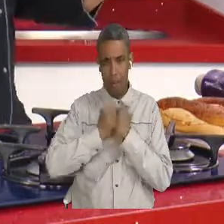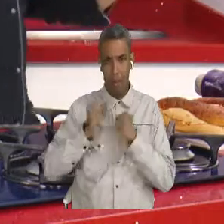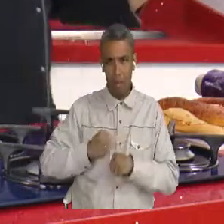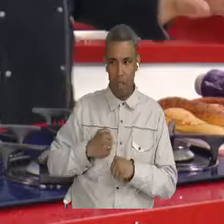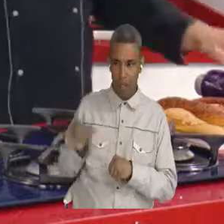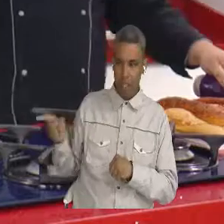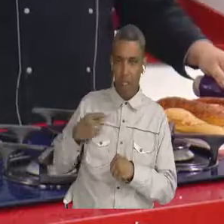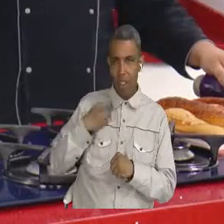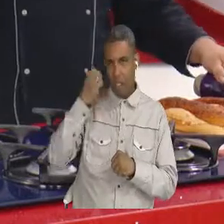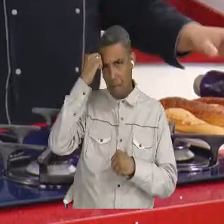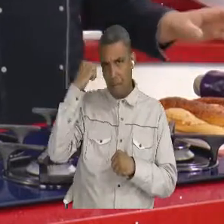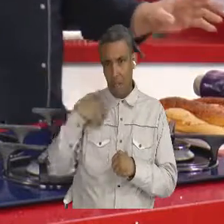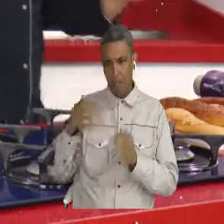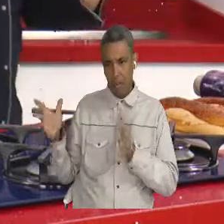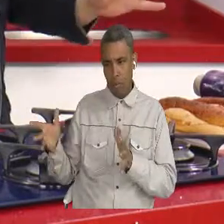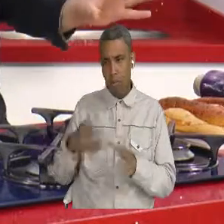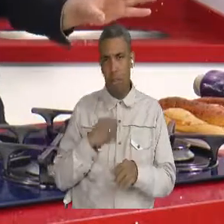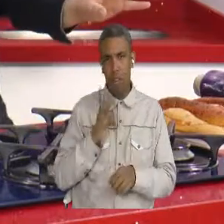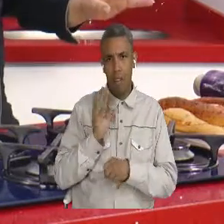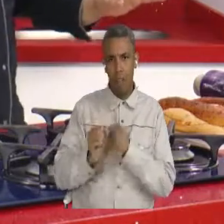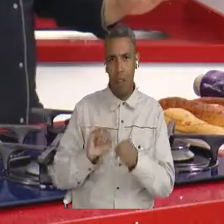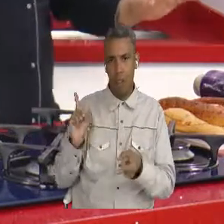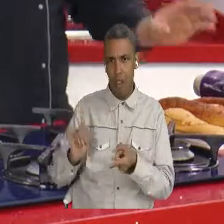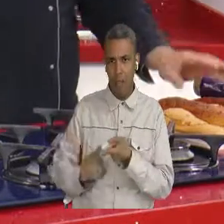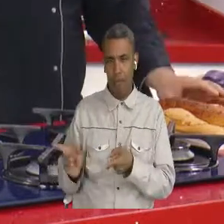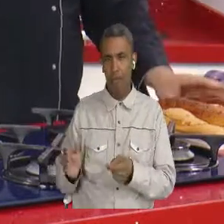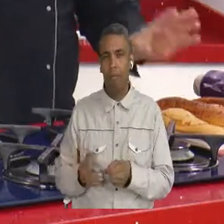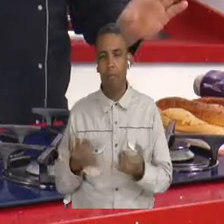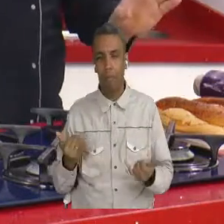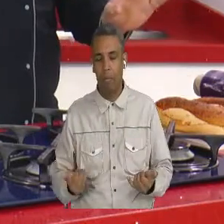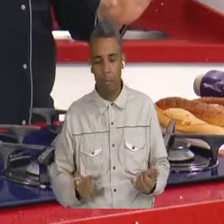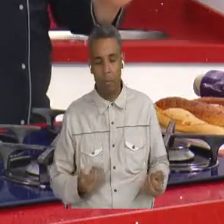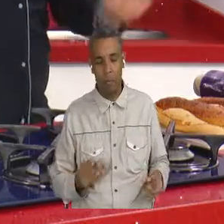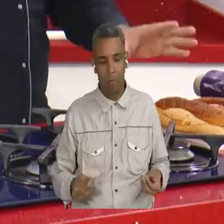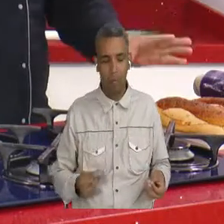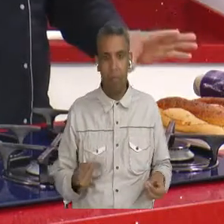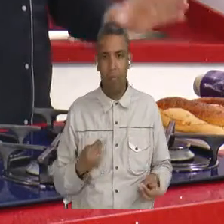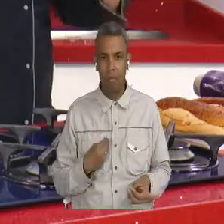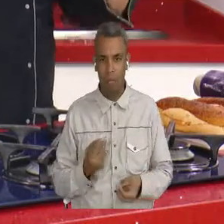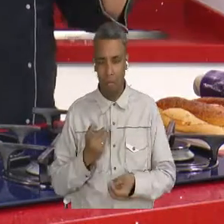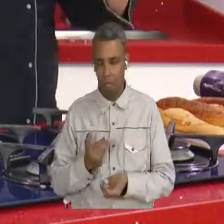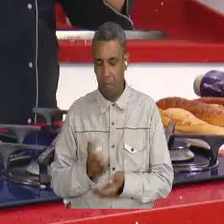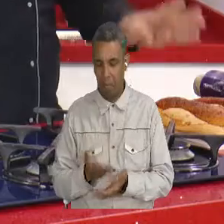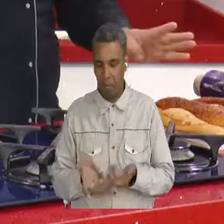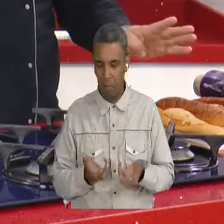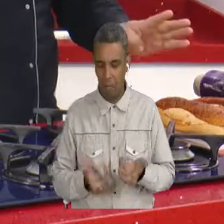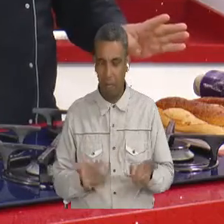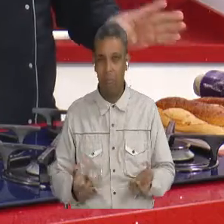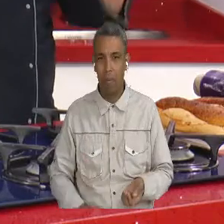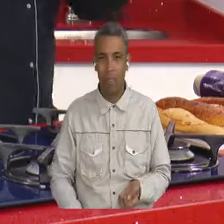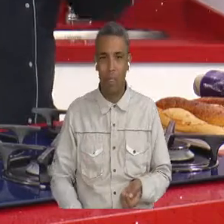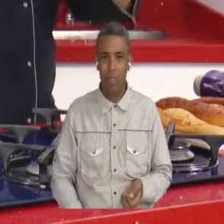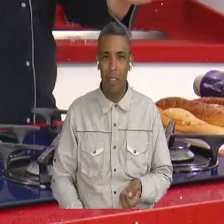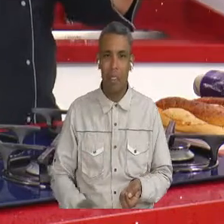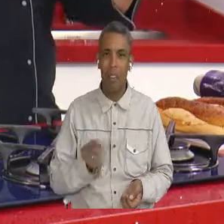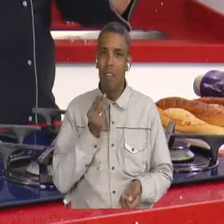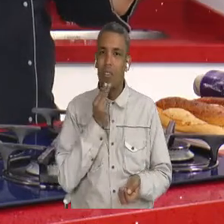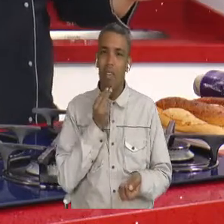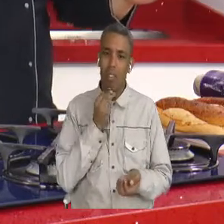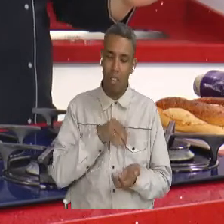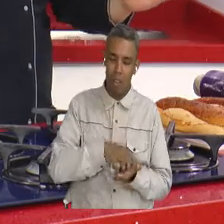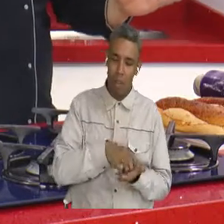obra, Andrés. Hoy es una receta sencilla. A ver, vamos a hacer un postre de pan. Para las